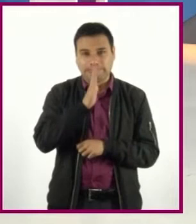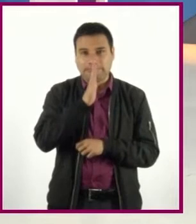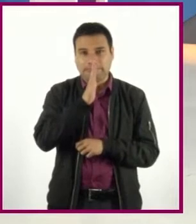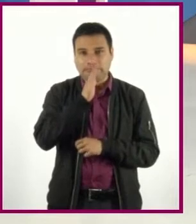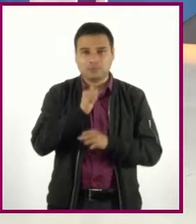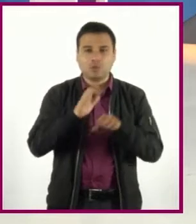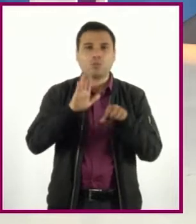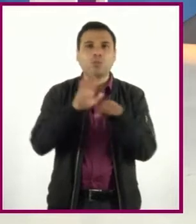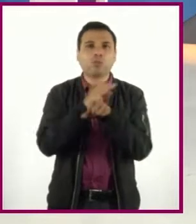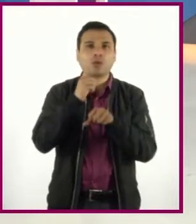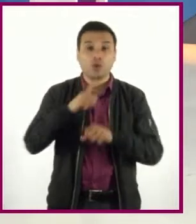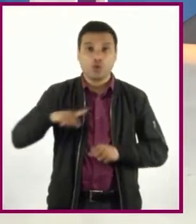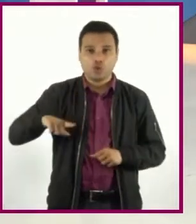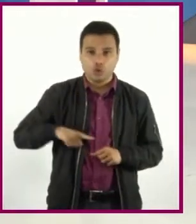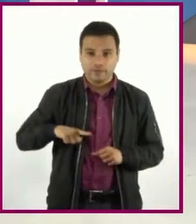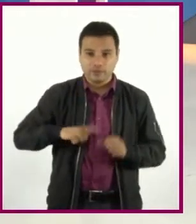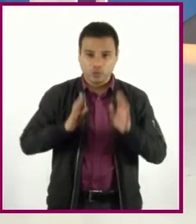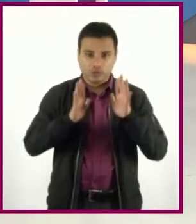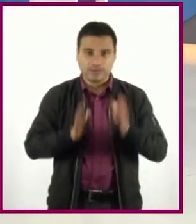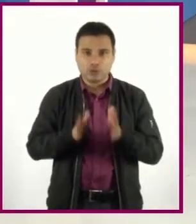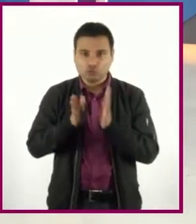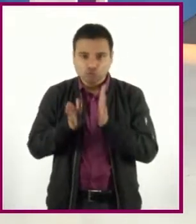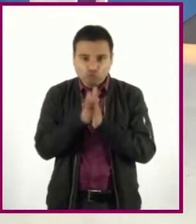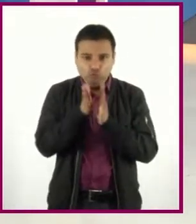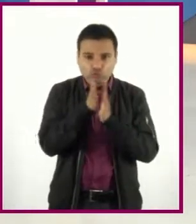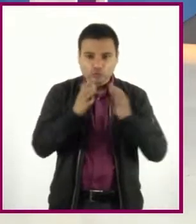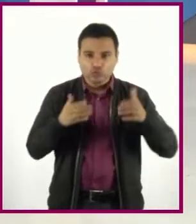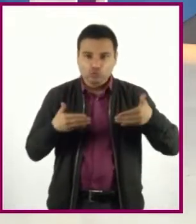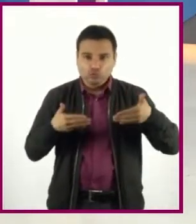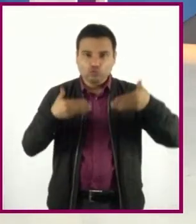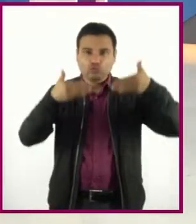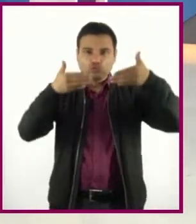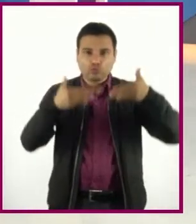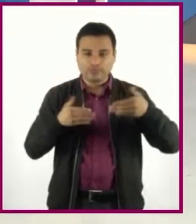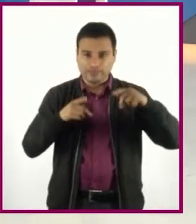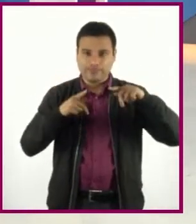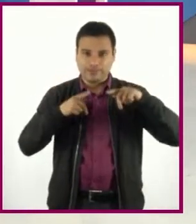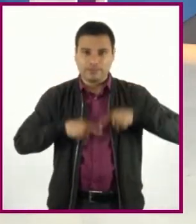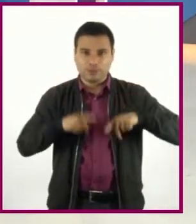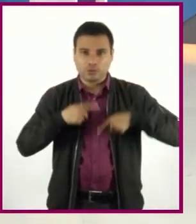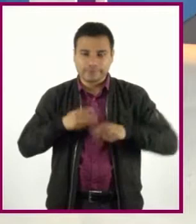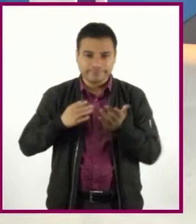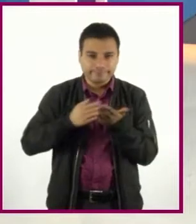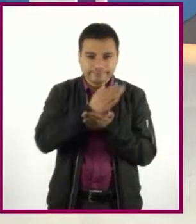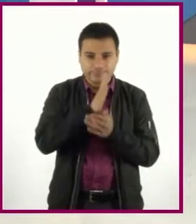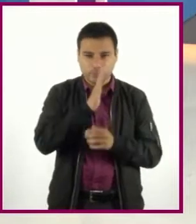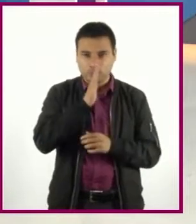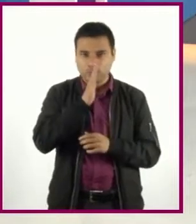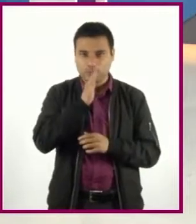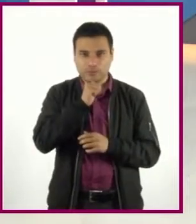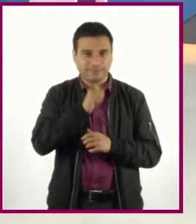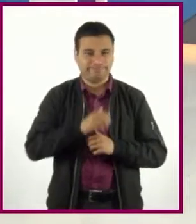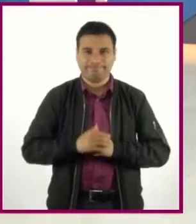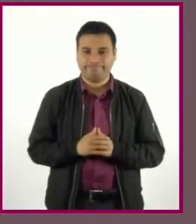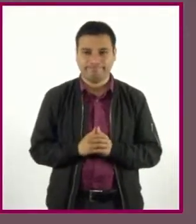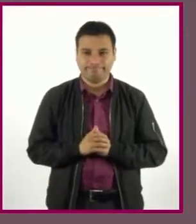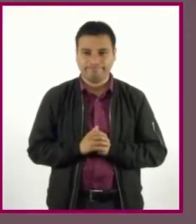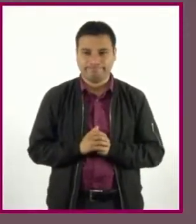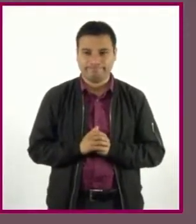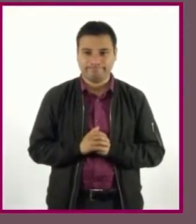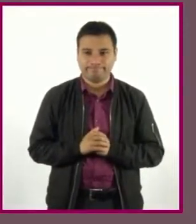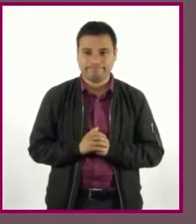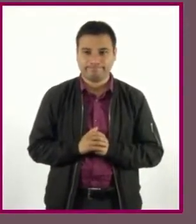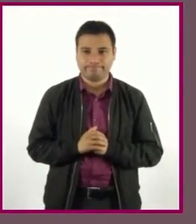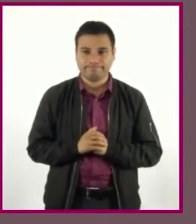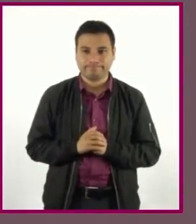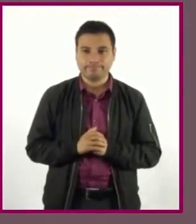Estado turco ha construido un muro para evitar el flujo migratorio, uniéndose al amurallamiento de Europa.